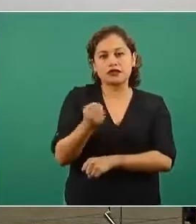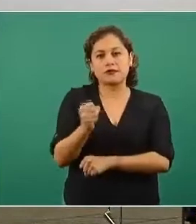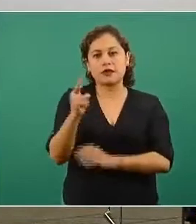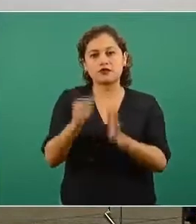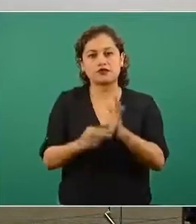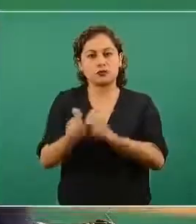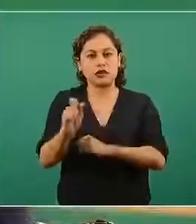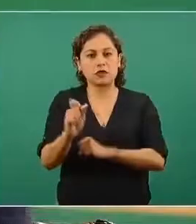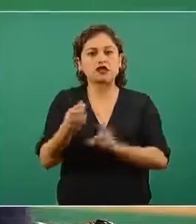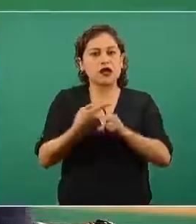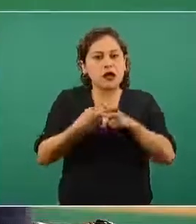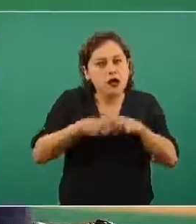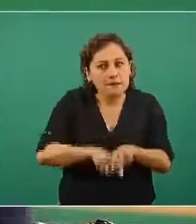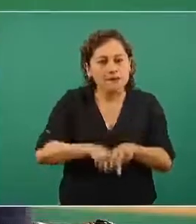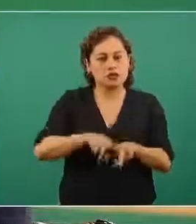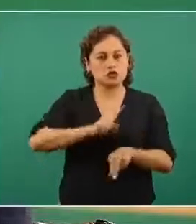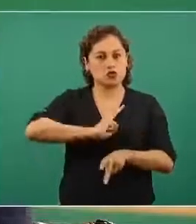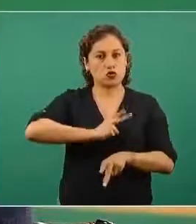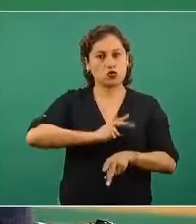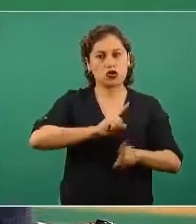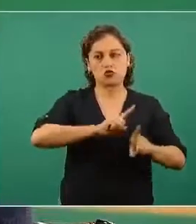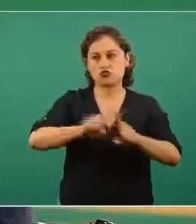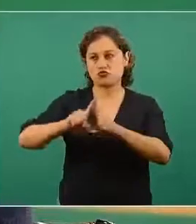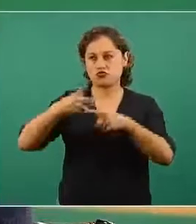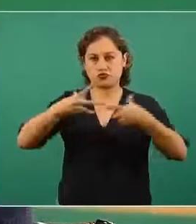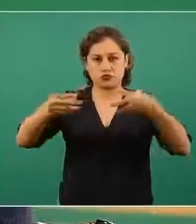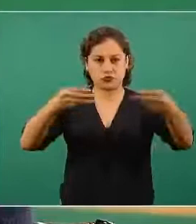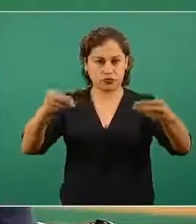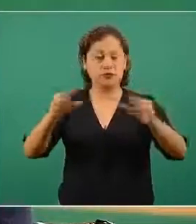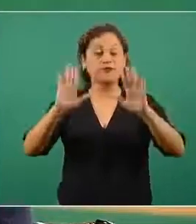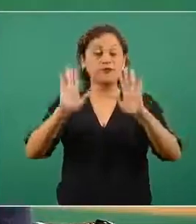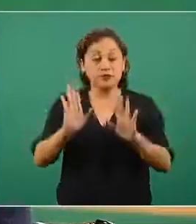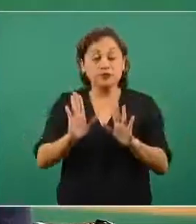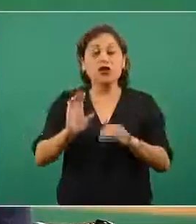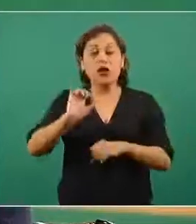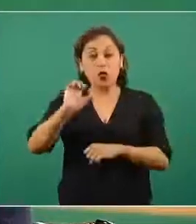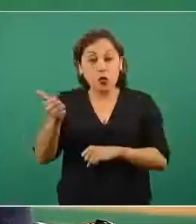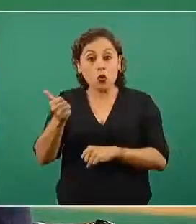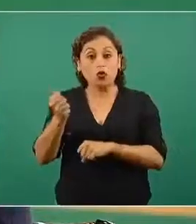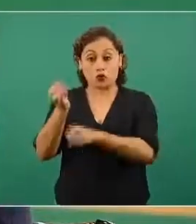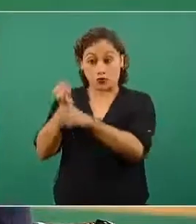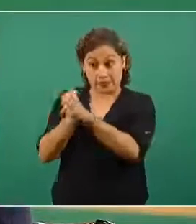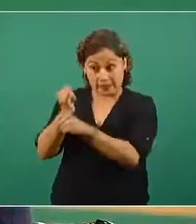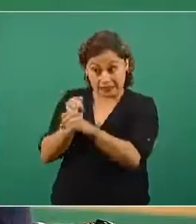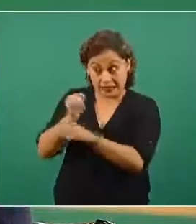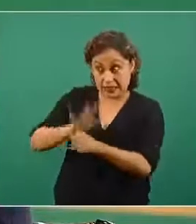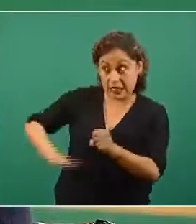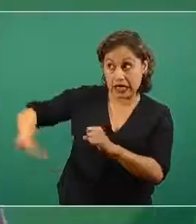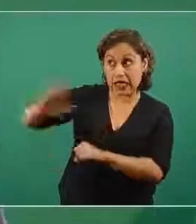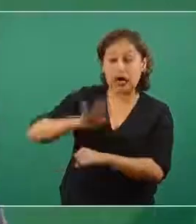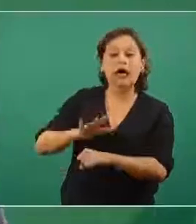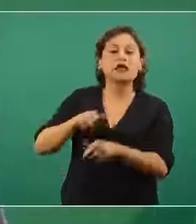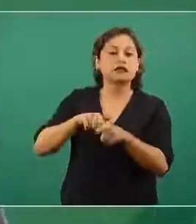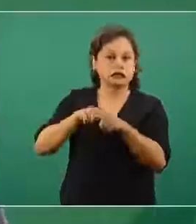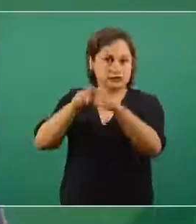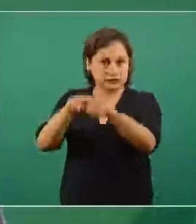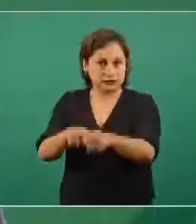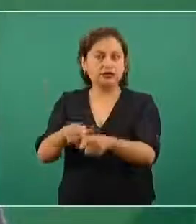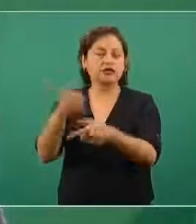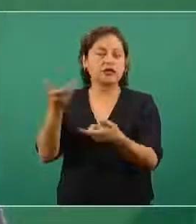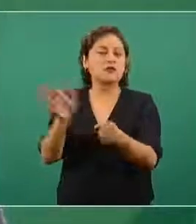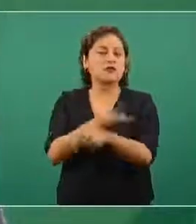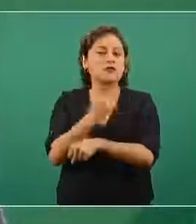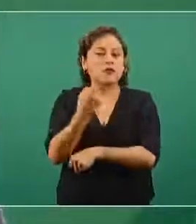continuado realizando investigaciones y estudios alrededor de esta variante. Para efectos de la transmisibilidad, ya